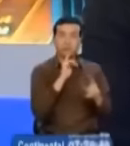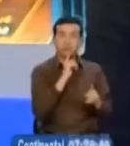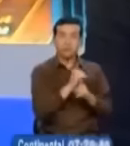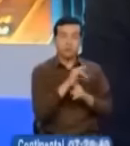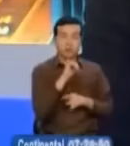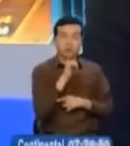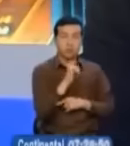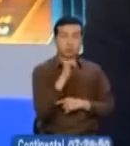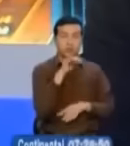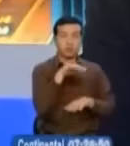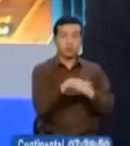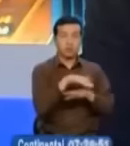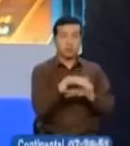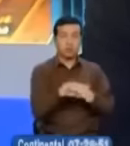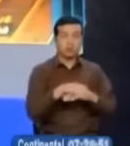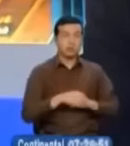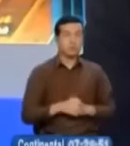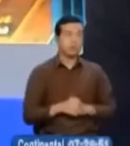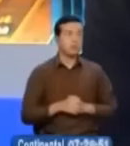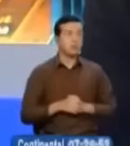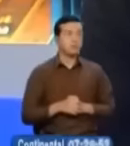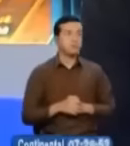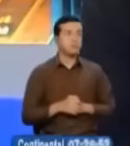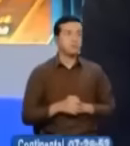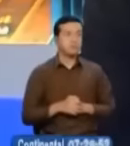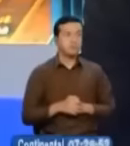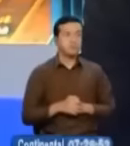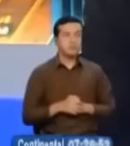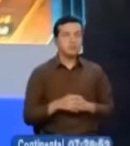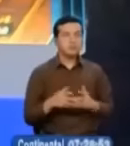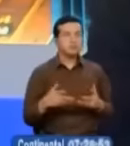este jueves en la tarde hay una